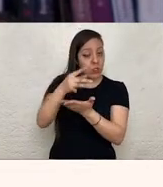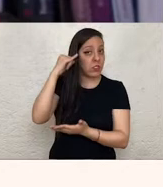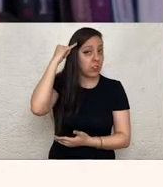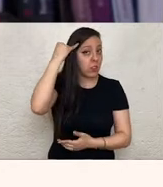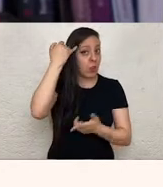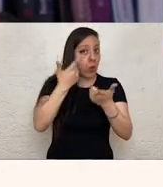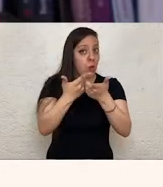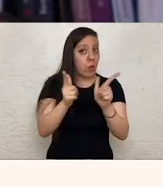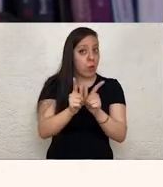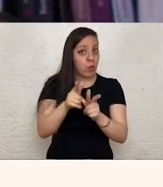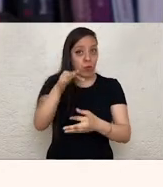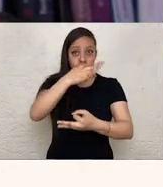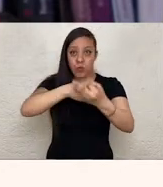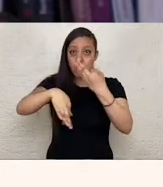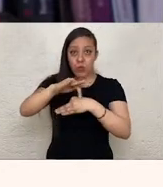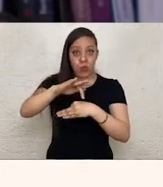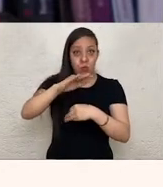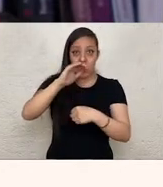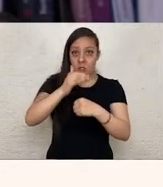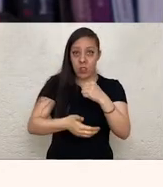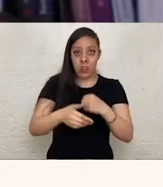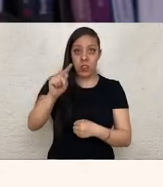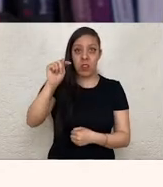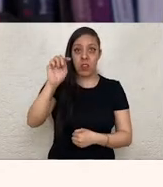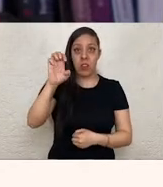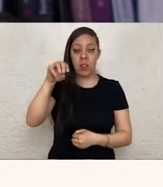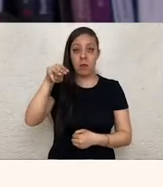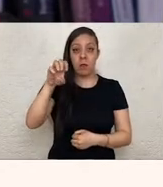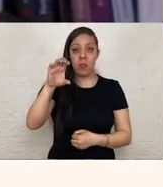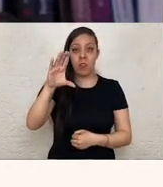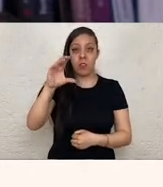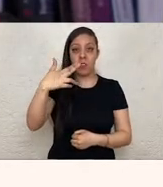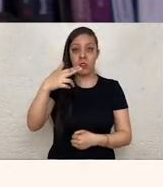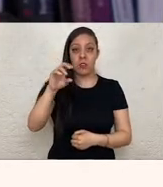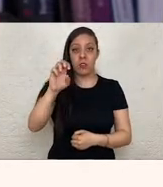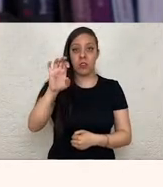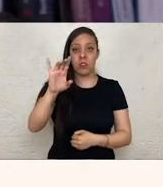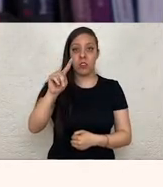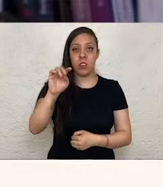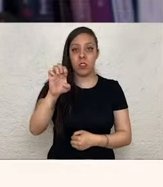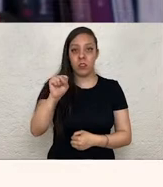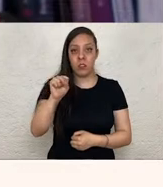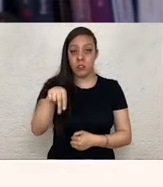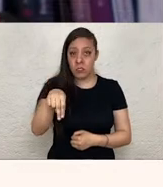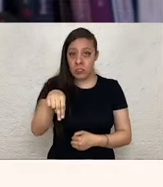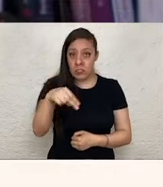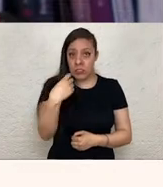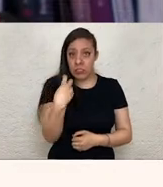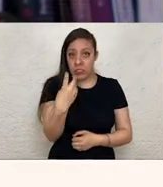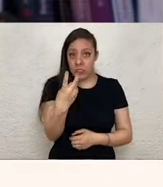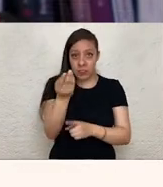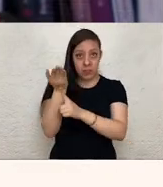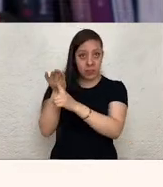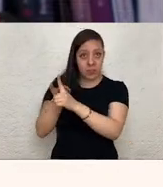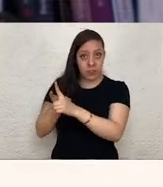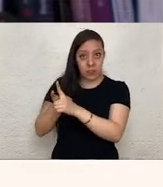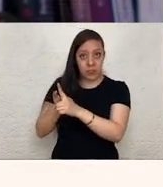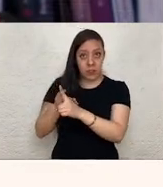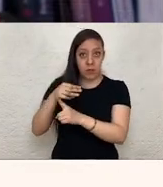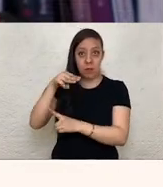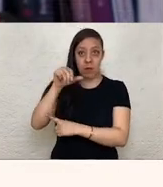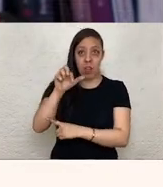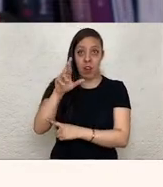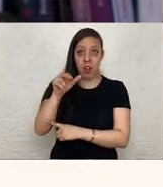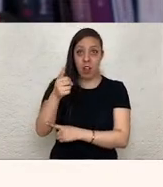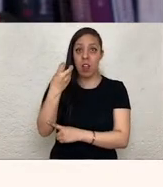aztecas y todo acabó en Tenochtitlán y Malinche era Malinche, ¿no? Entonces, todo ese